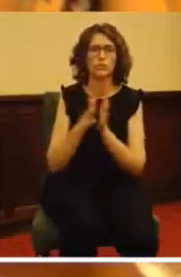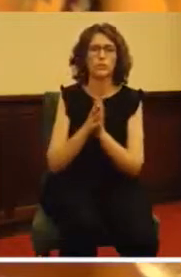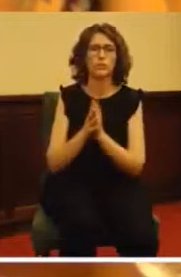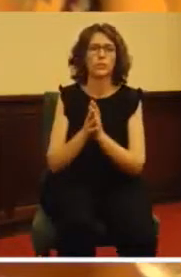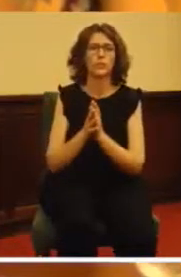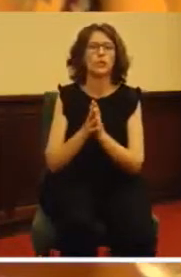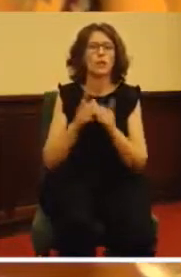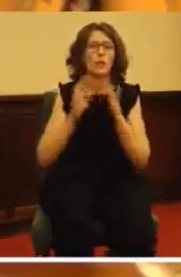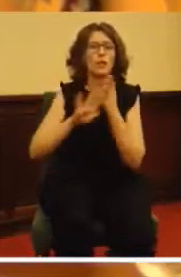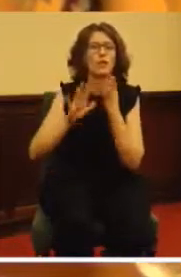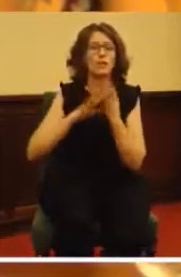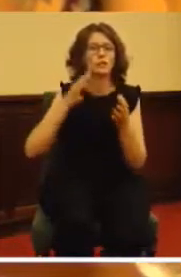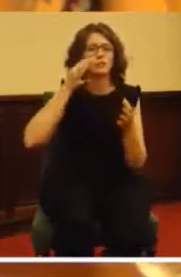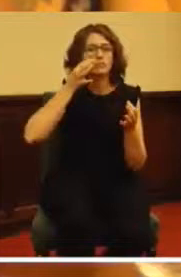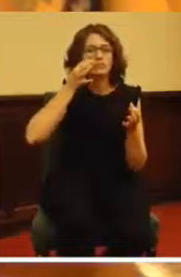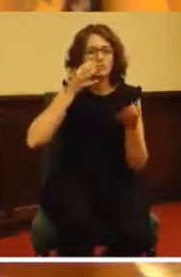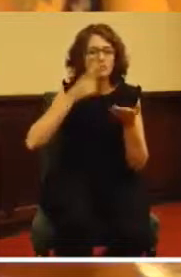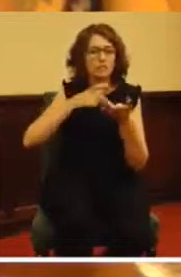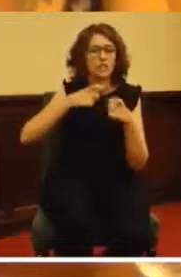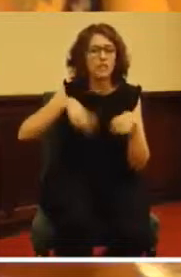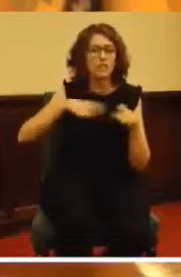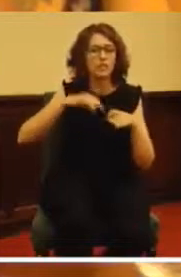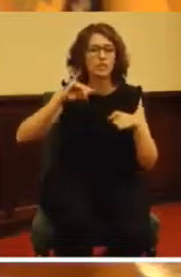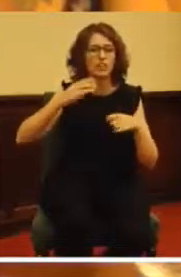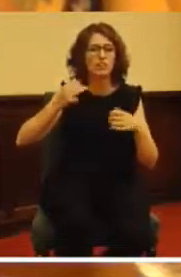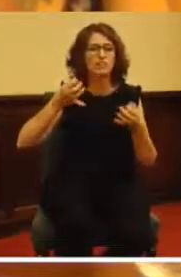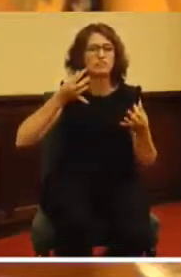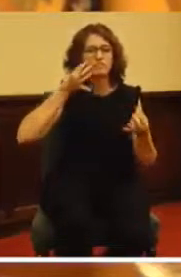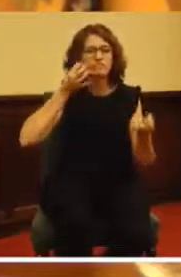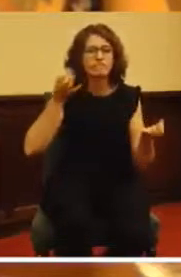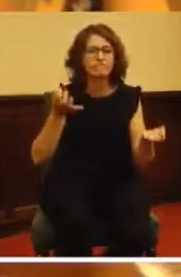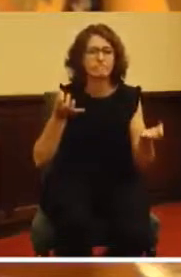recibo del IBI? Bueno, pues